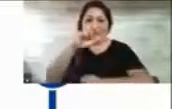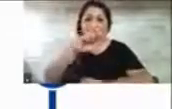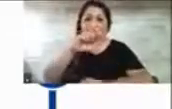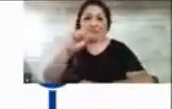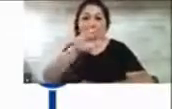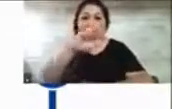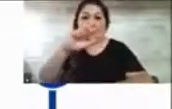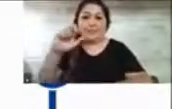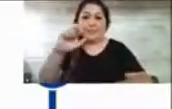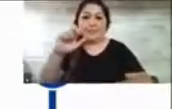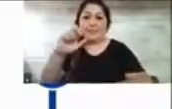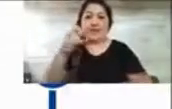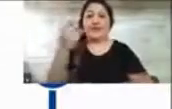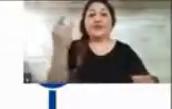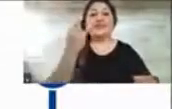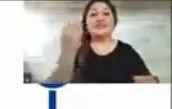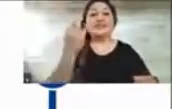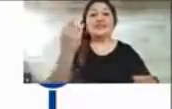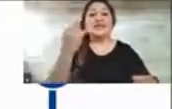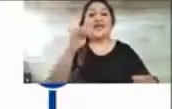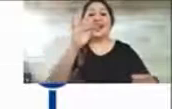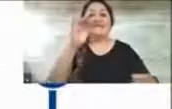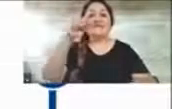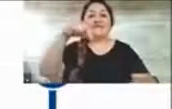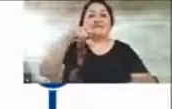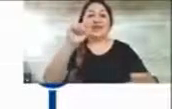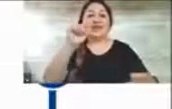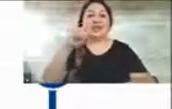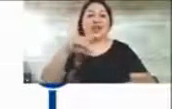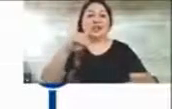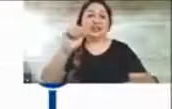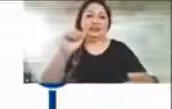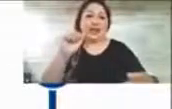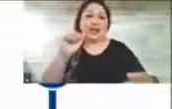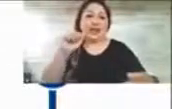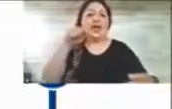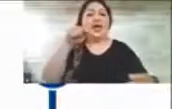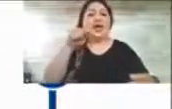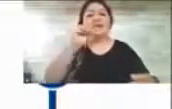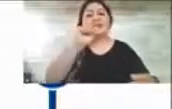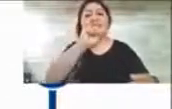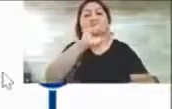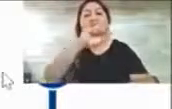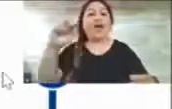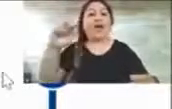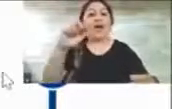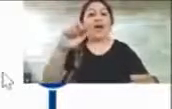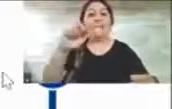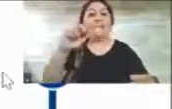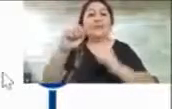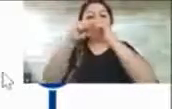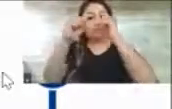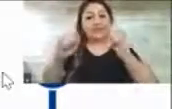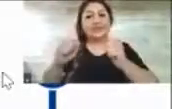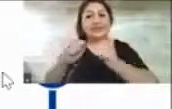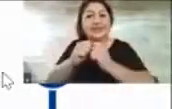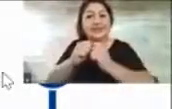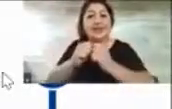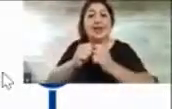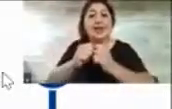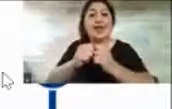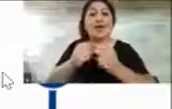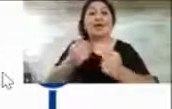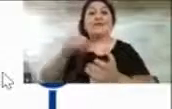Jyväskylä en Finlandia. Actualmente, Graphogame es un software que está presente, fíjense ustedes nada más, en más de